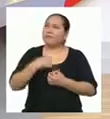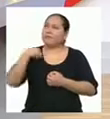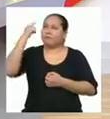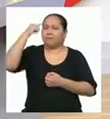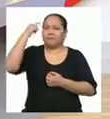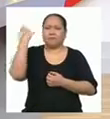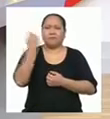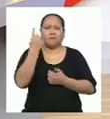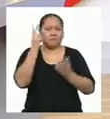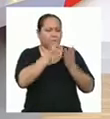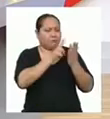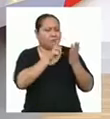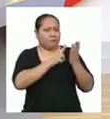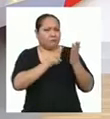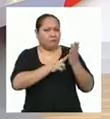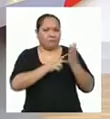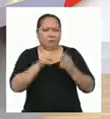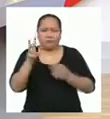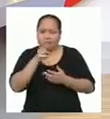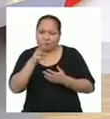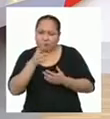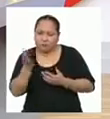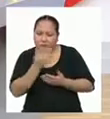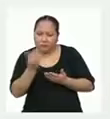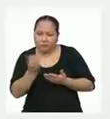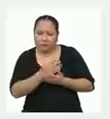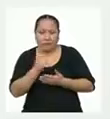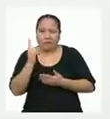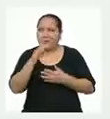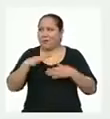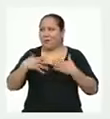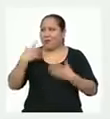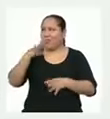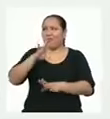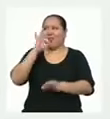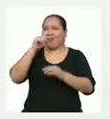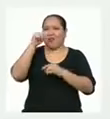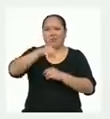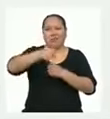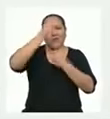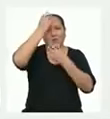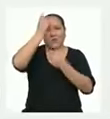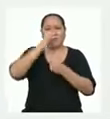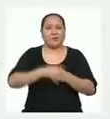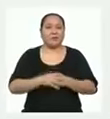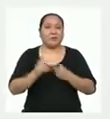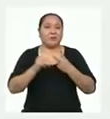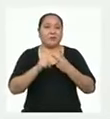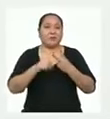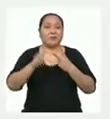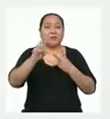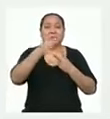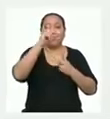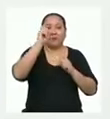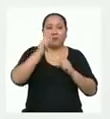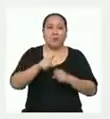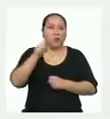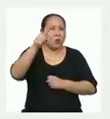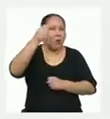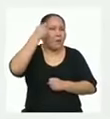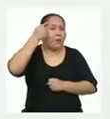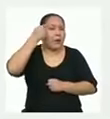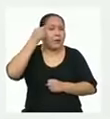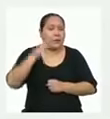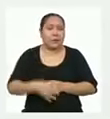los resultados de las encuestas jamás hubiera podido sacar toda esta información. Pasemos a la segunda pregunta. ¿Considera usted que